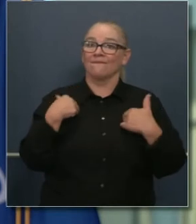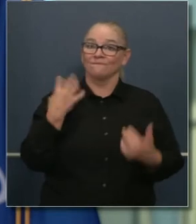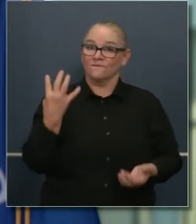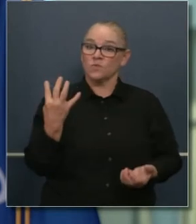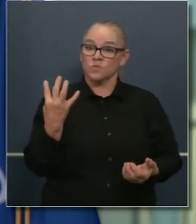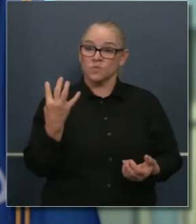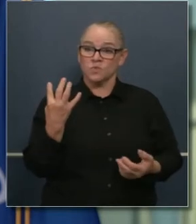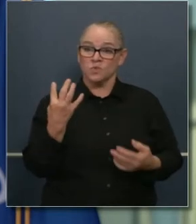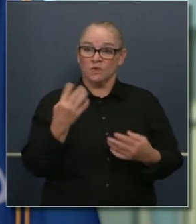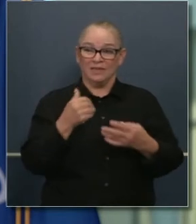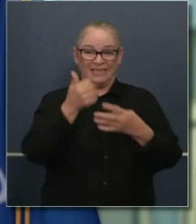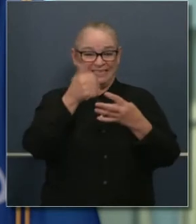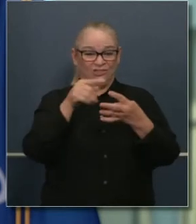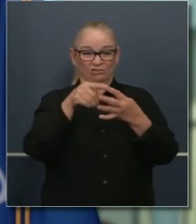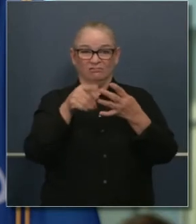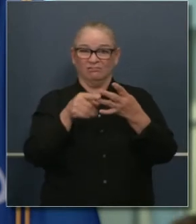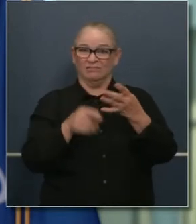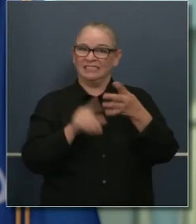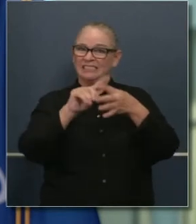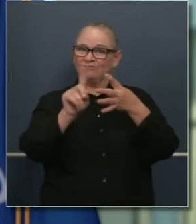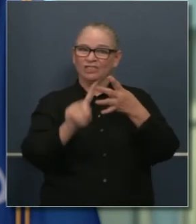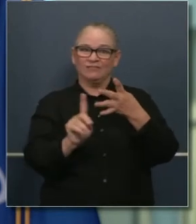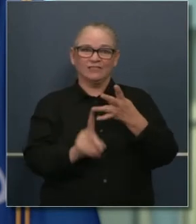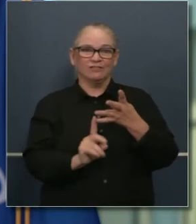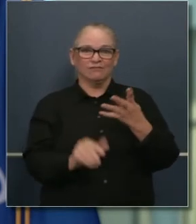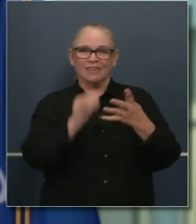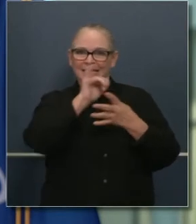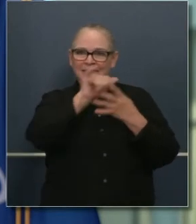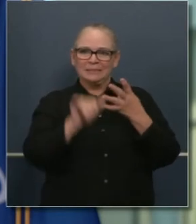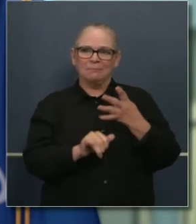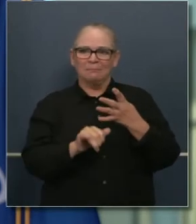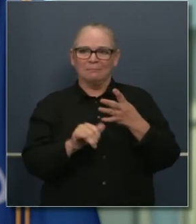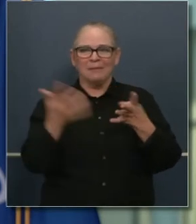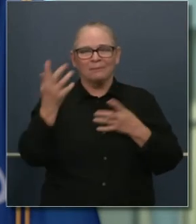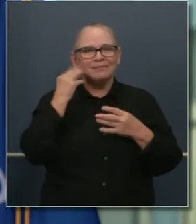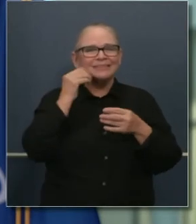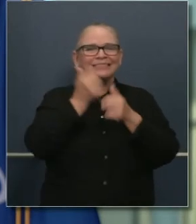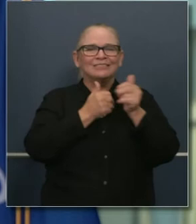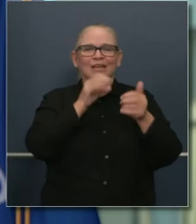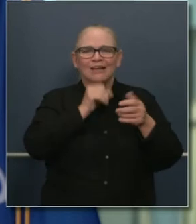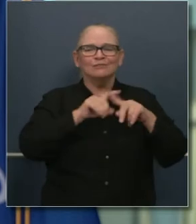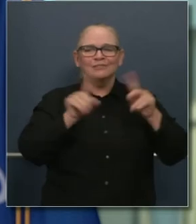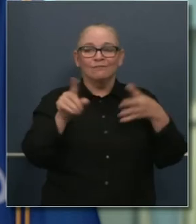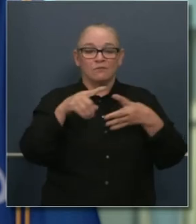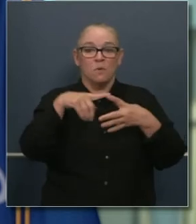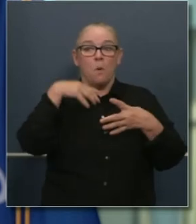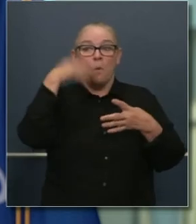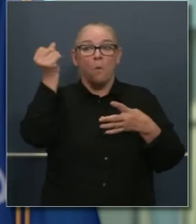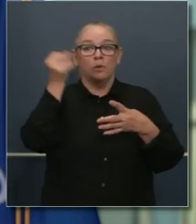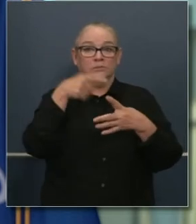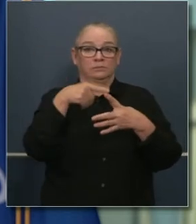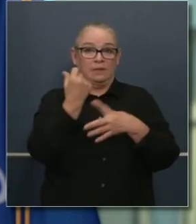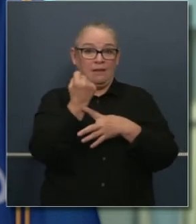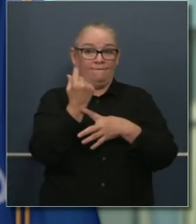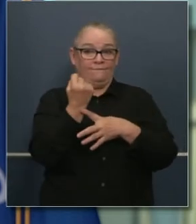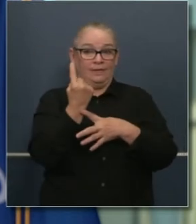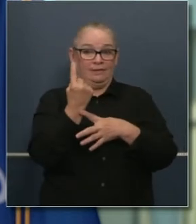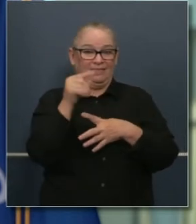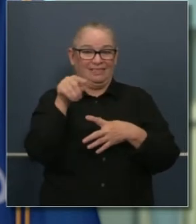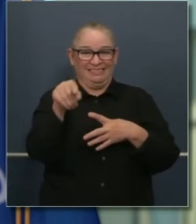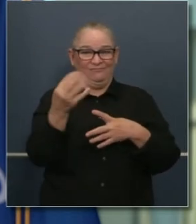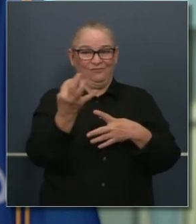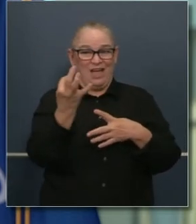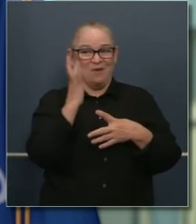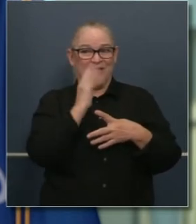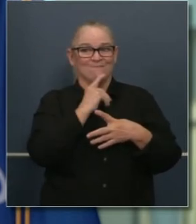cuatro días son cuatro experiencias diferentes cada padre sabrá exactamente lo que estoy diciendo el mayor cumple 11 este viernes